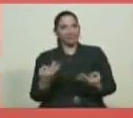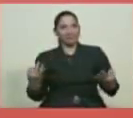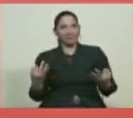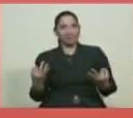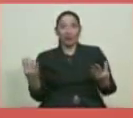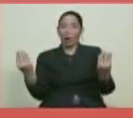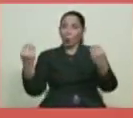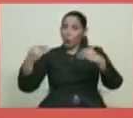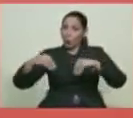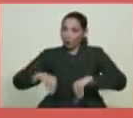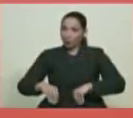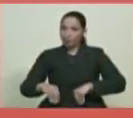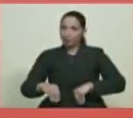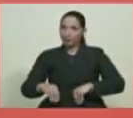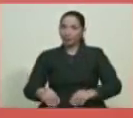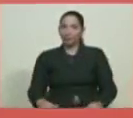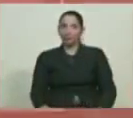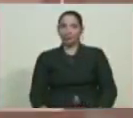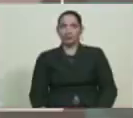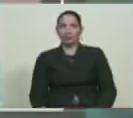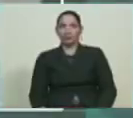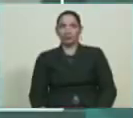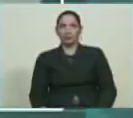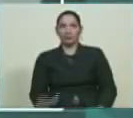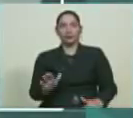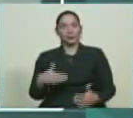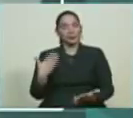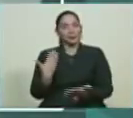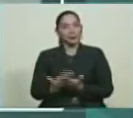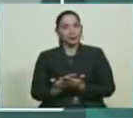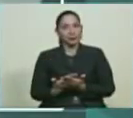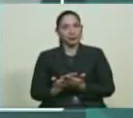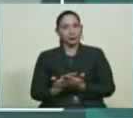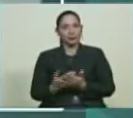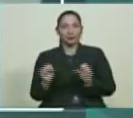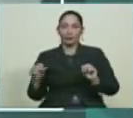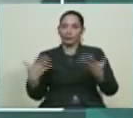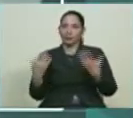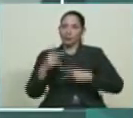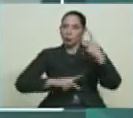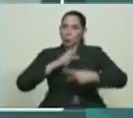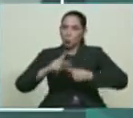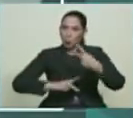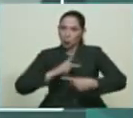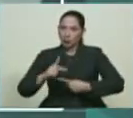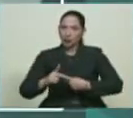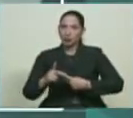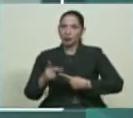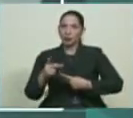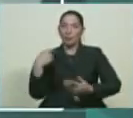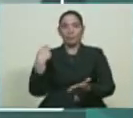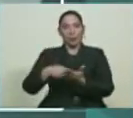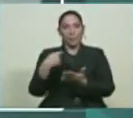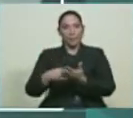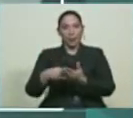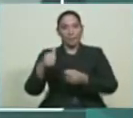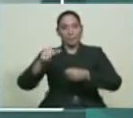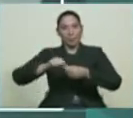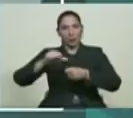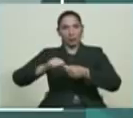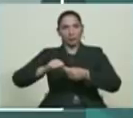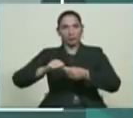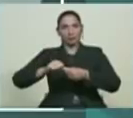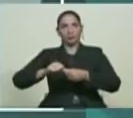acuerdo. Hasta que logremos todo este proceso de subsidio al combustible para